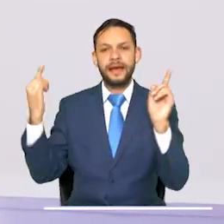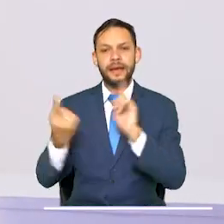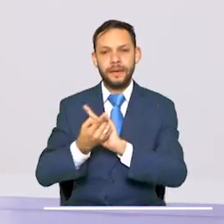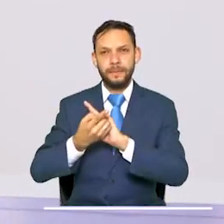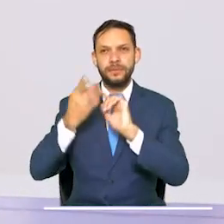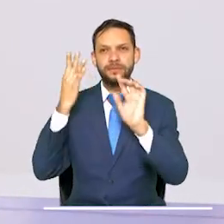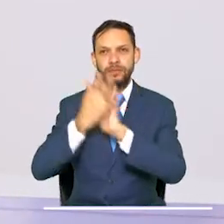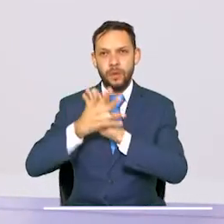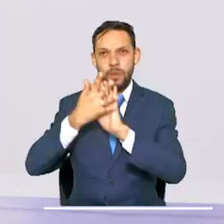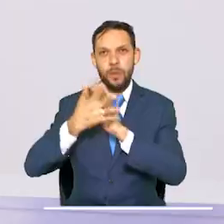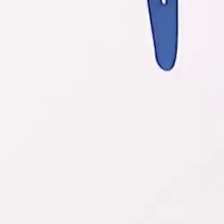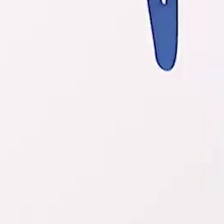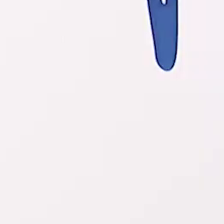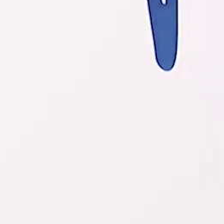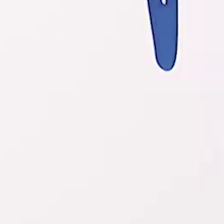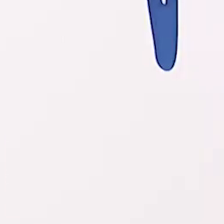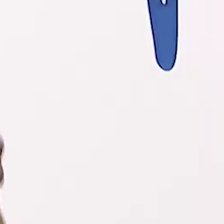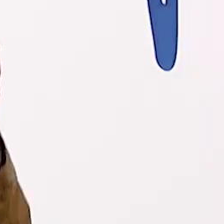el asunto.